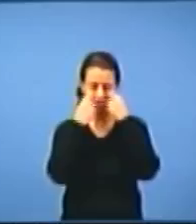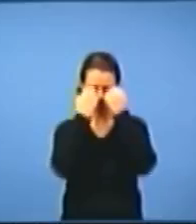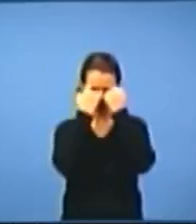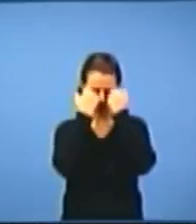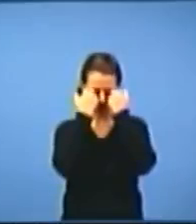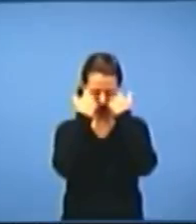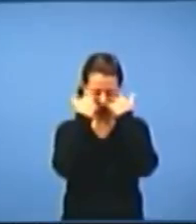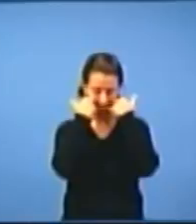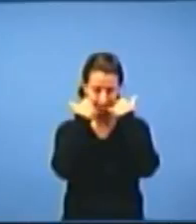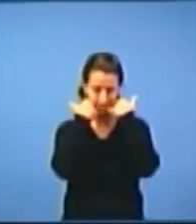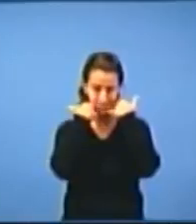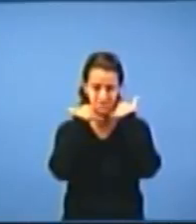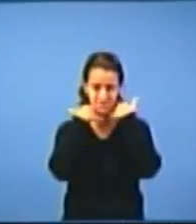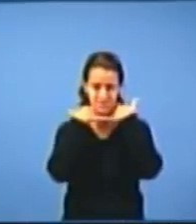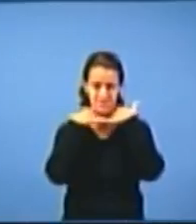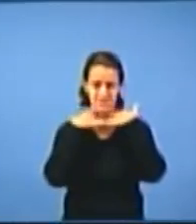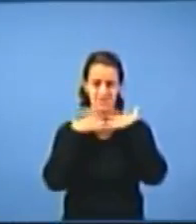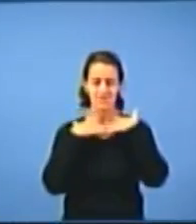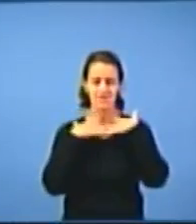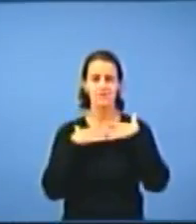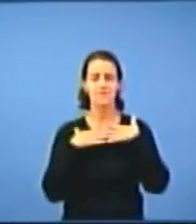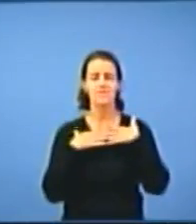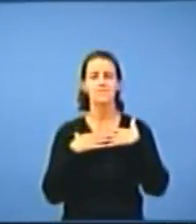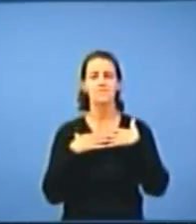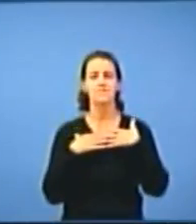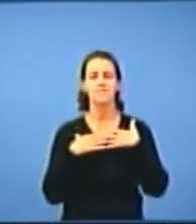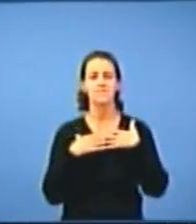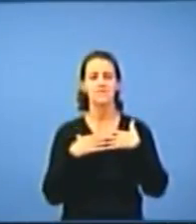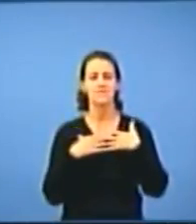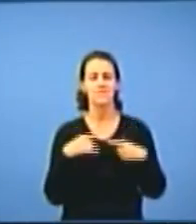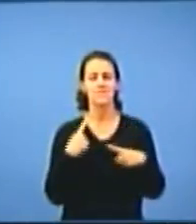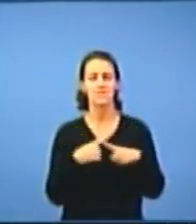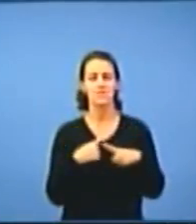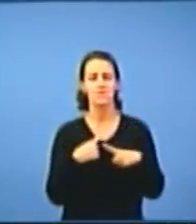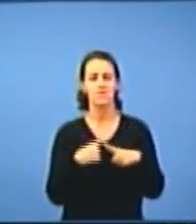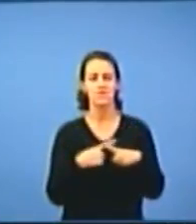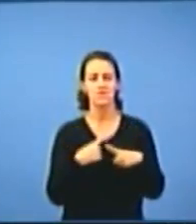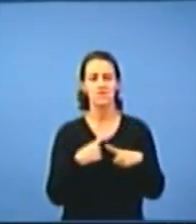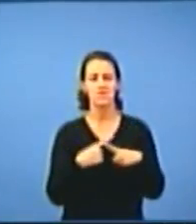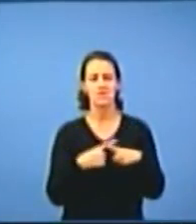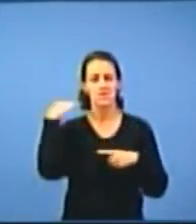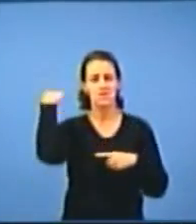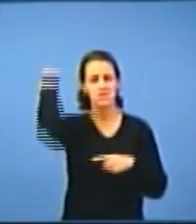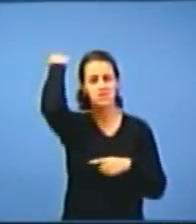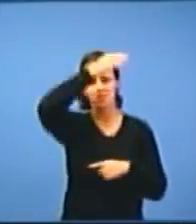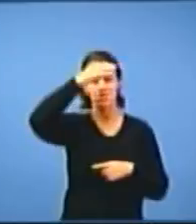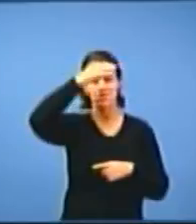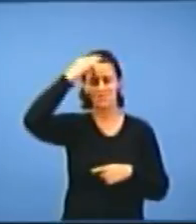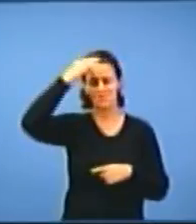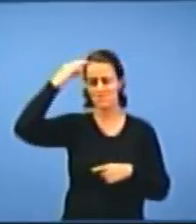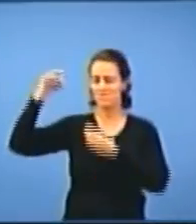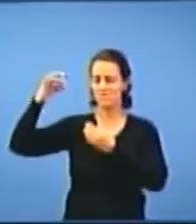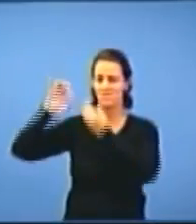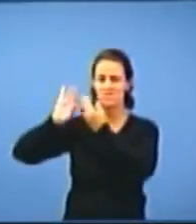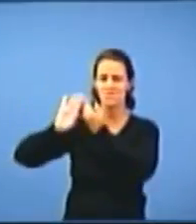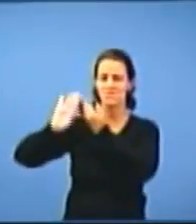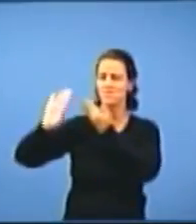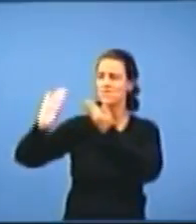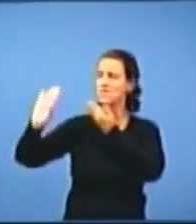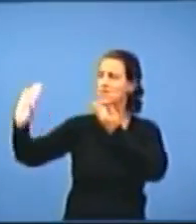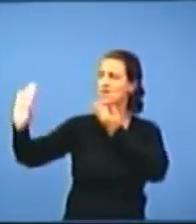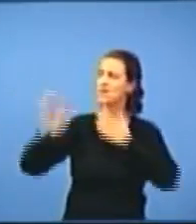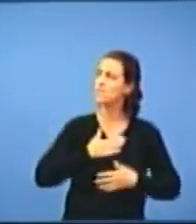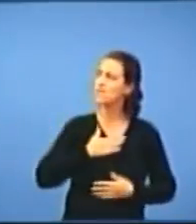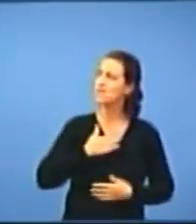Mis ojos fluyen aguas. Porque se alejó de mí el Consolador,